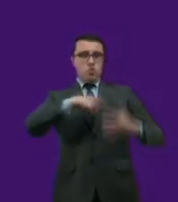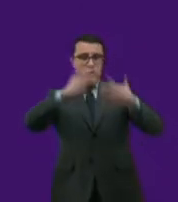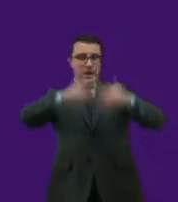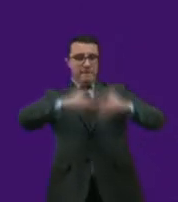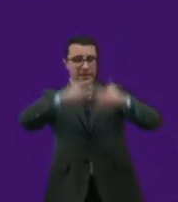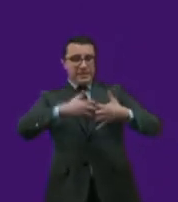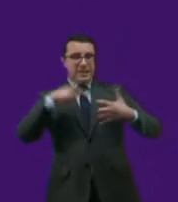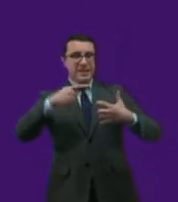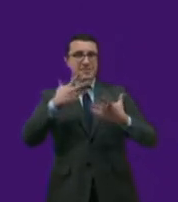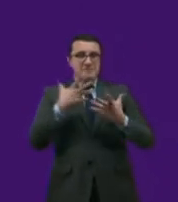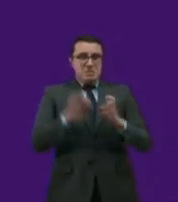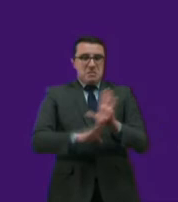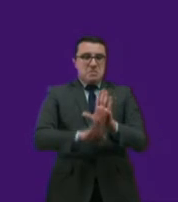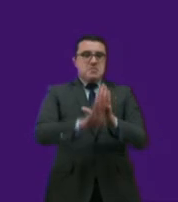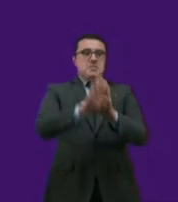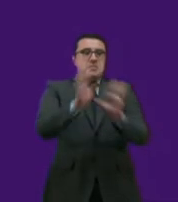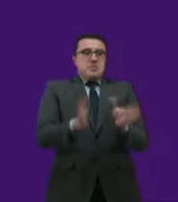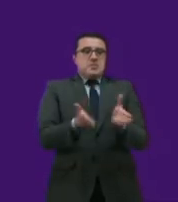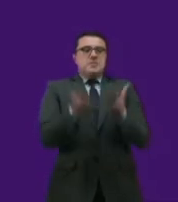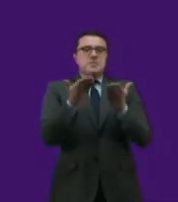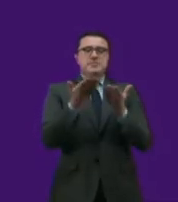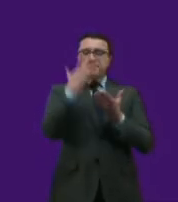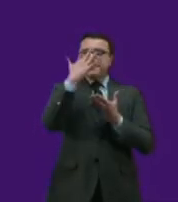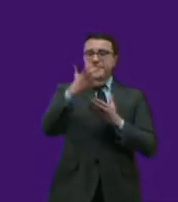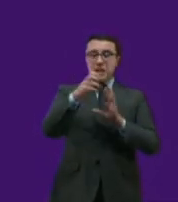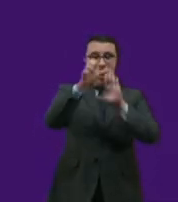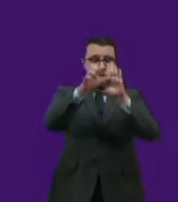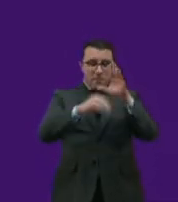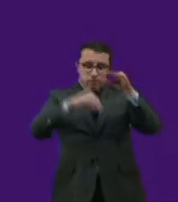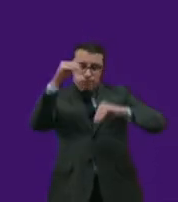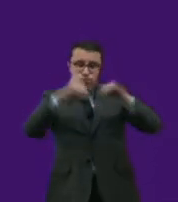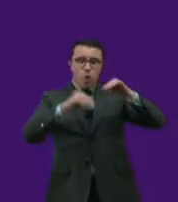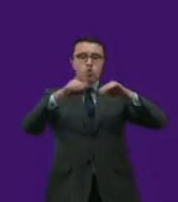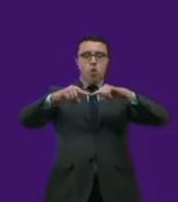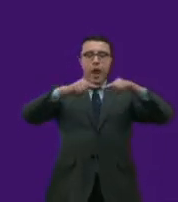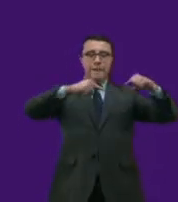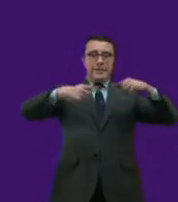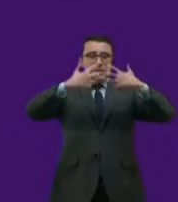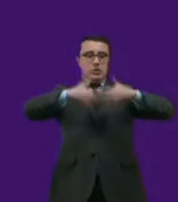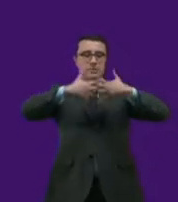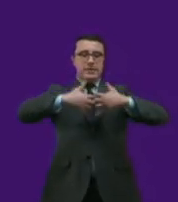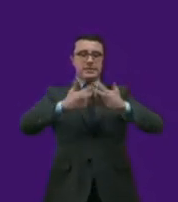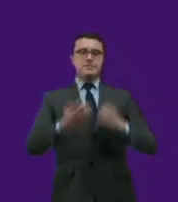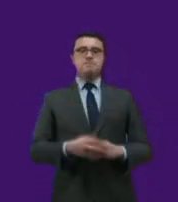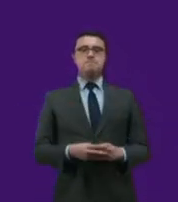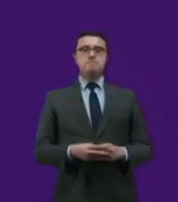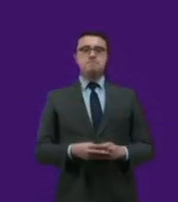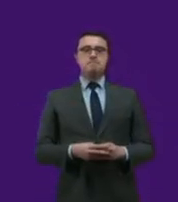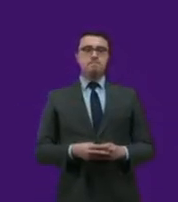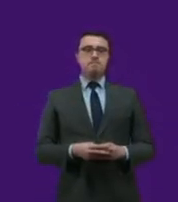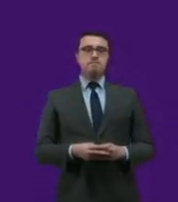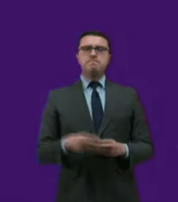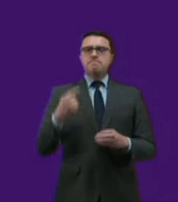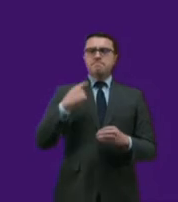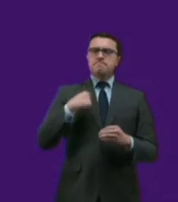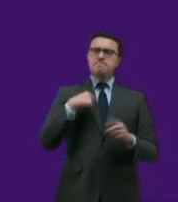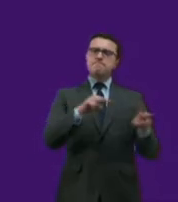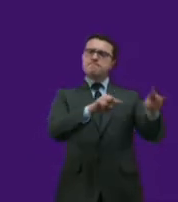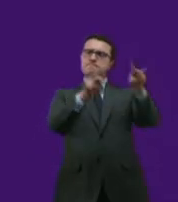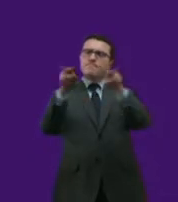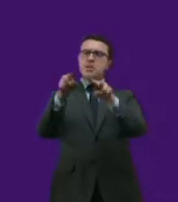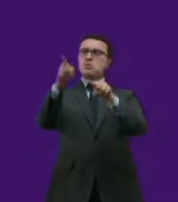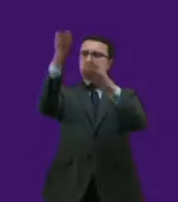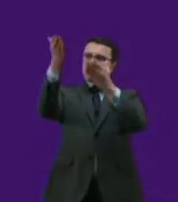intentando emerger con el objetivo de ser un software de administración empresarial. Y yo, de lo que he conocido, de lo que tú has hecho,